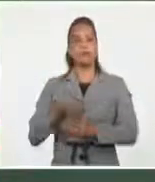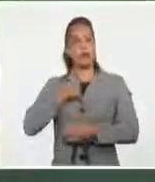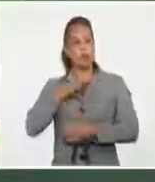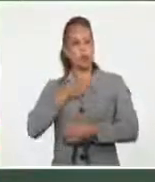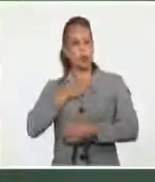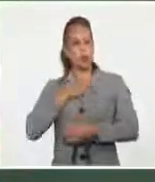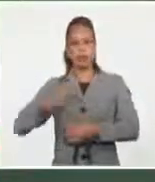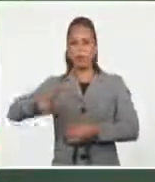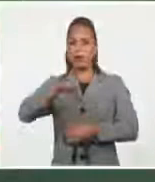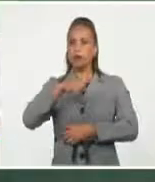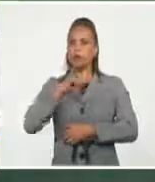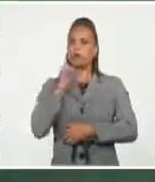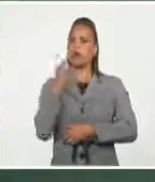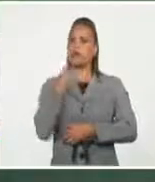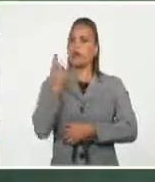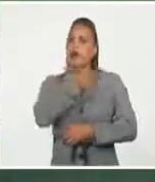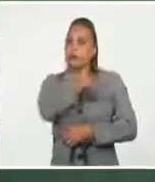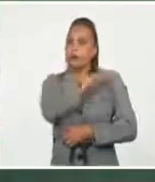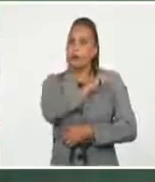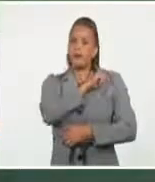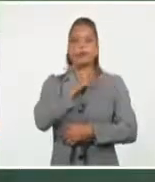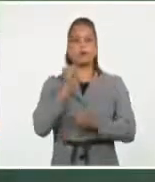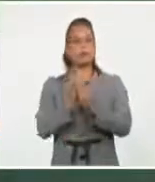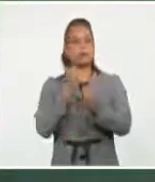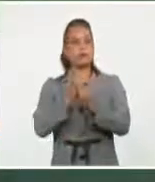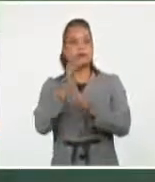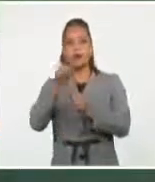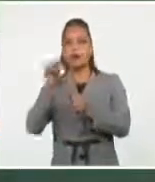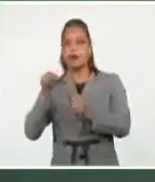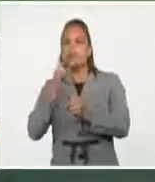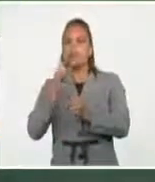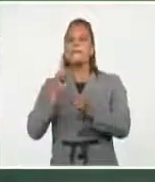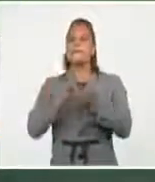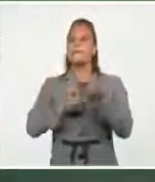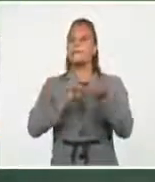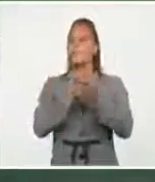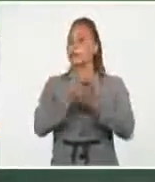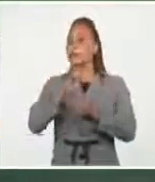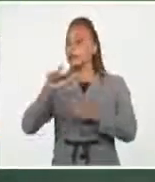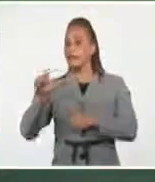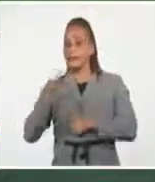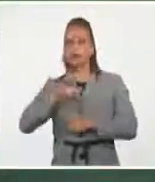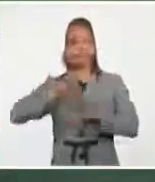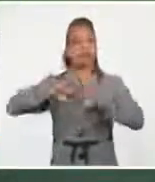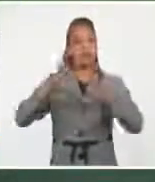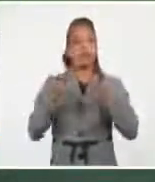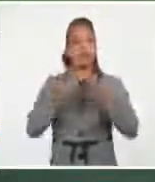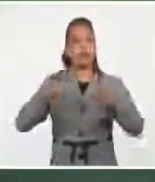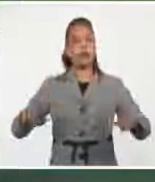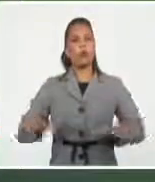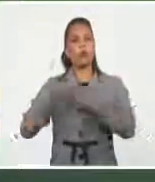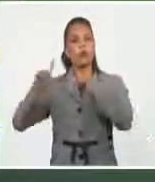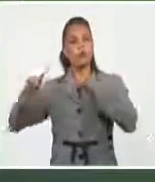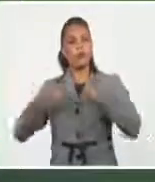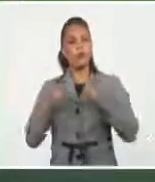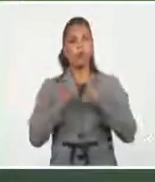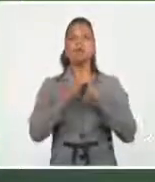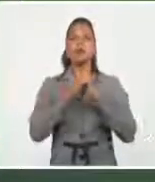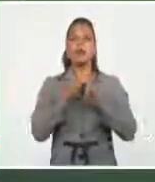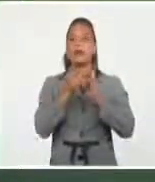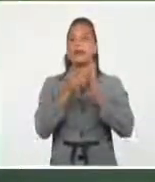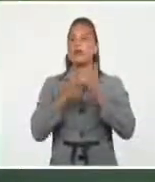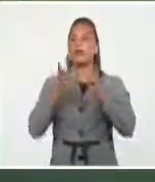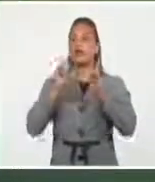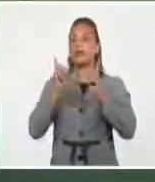pueblo, a los trabajadores, a los revolucionarios, a los militantes del partido, entonces hacer cumplir todo lo que se trace como política en este